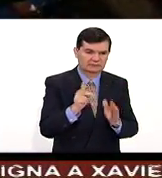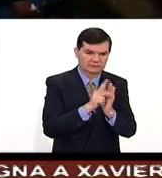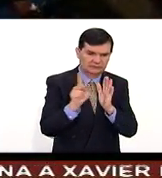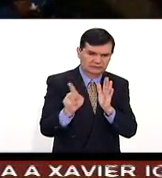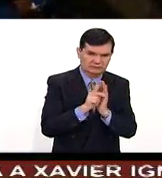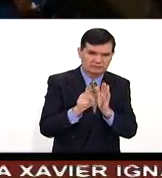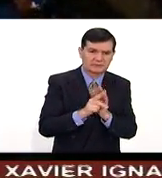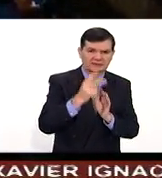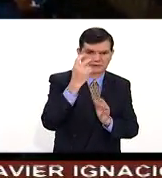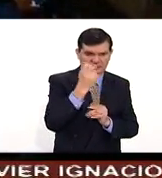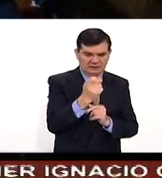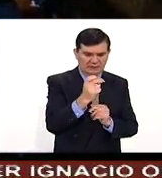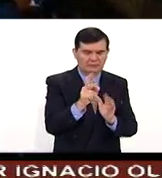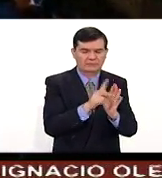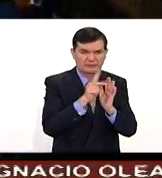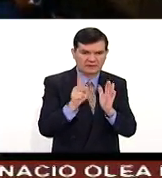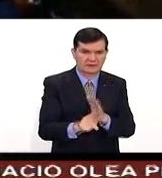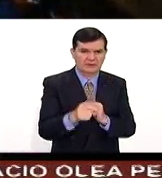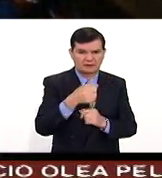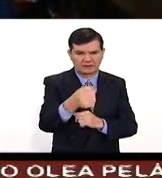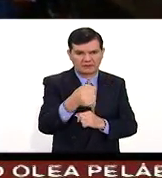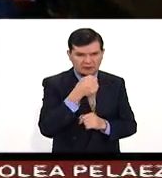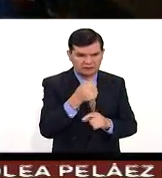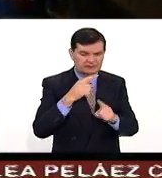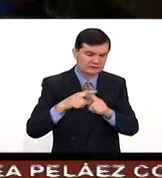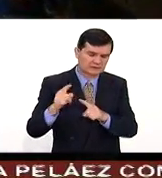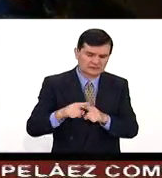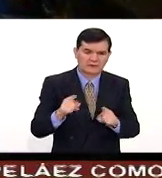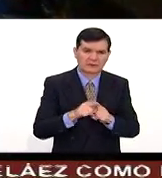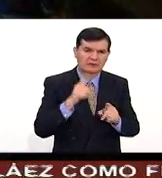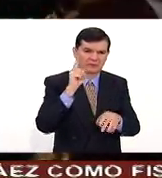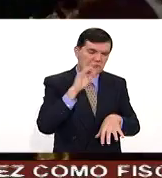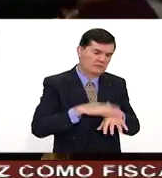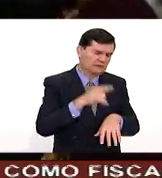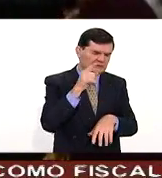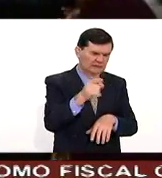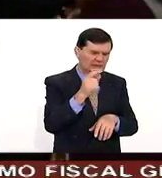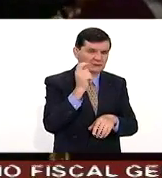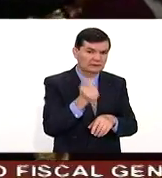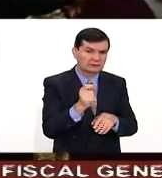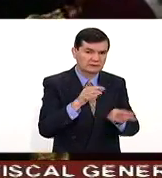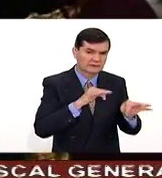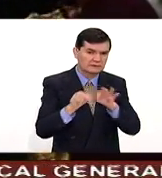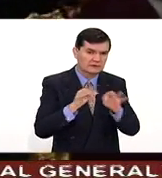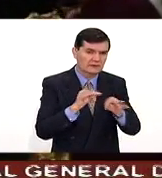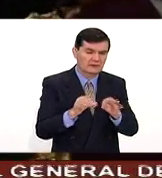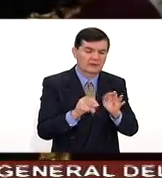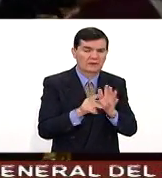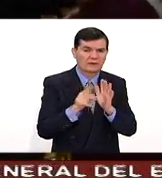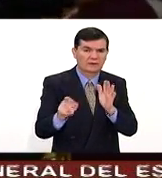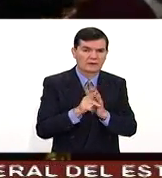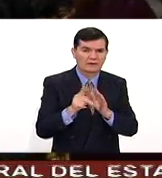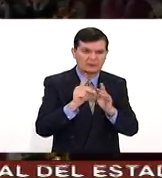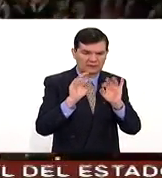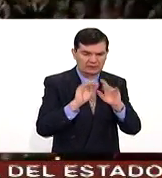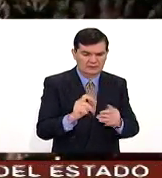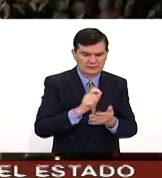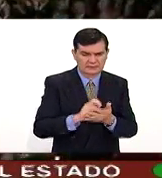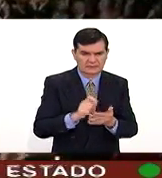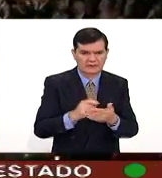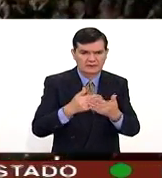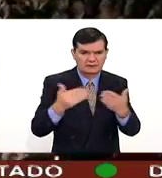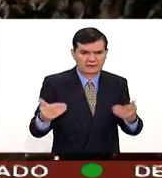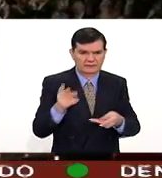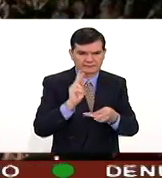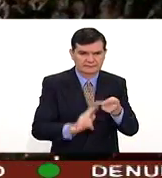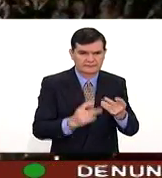periodística. Ella fue periodista y reportera, y después su trabajo como reportera lo llevó a la literatura. Vamos a hacer